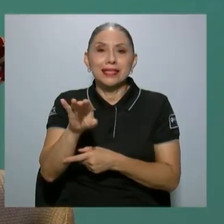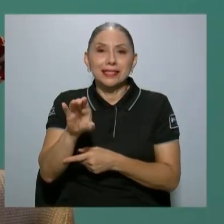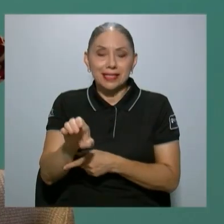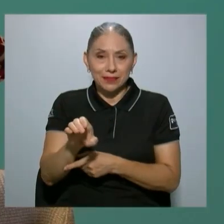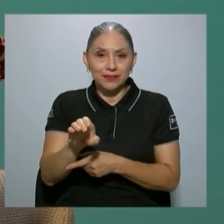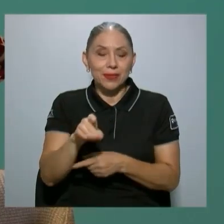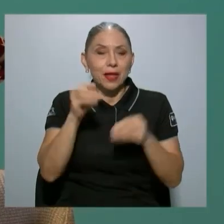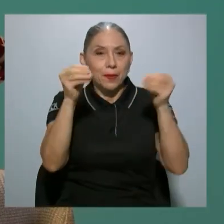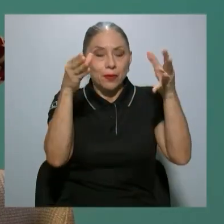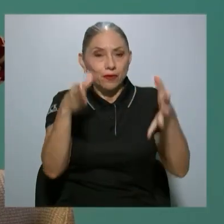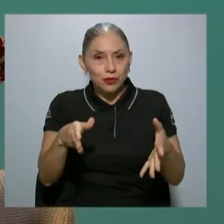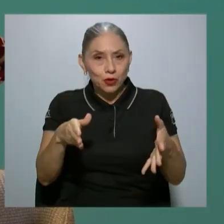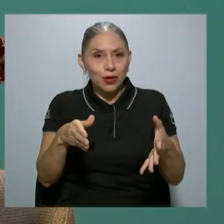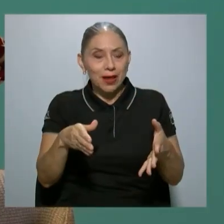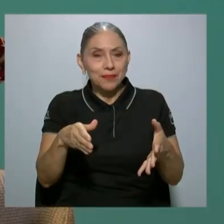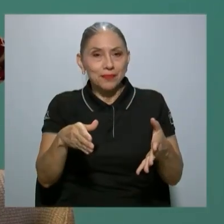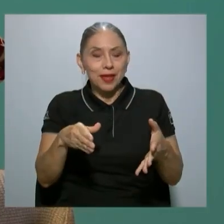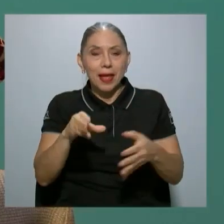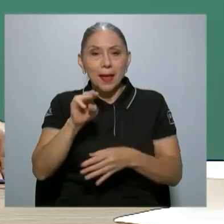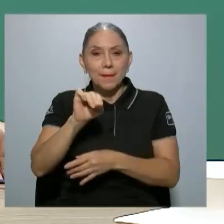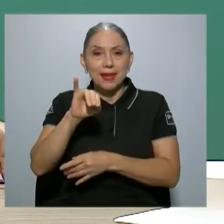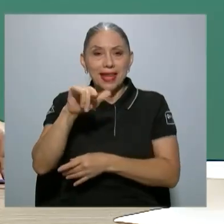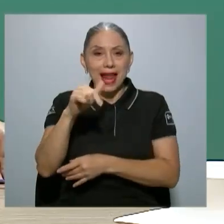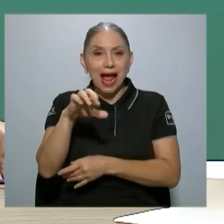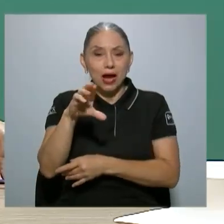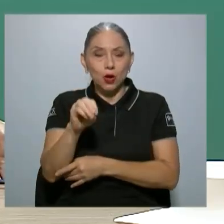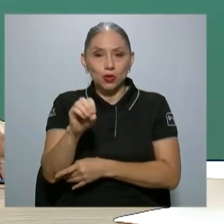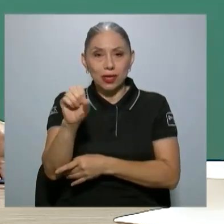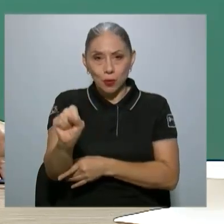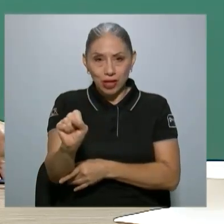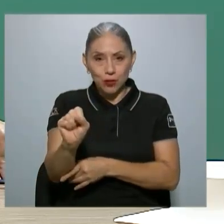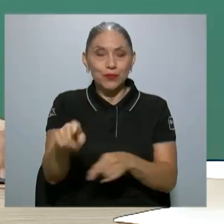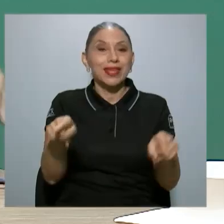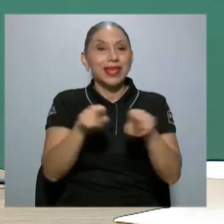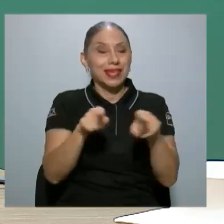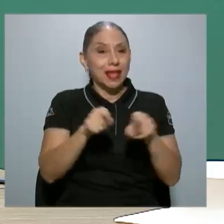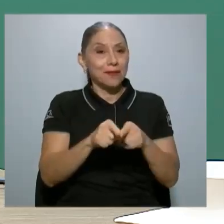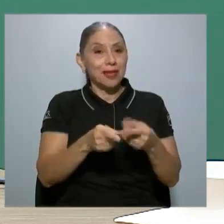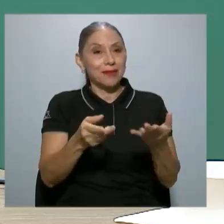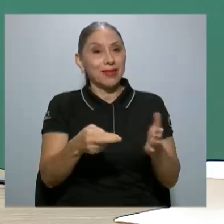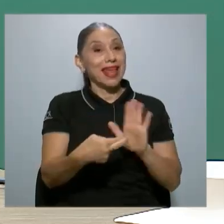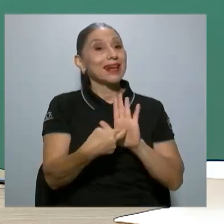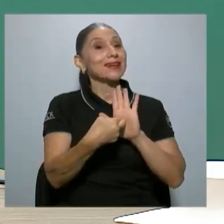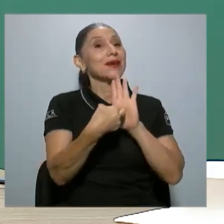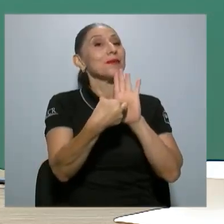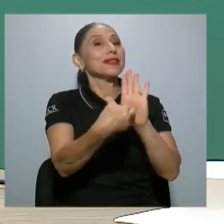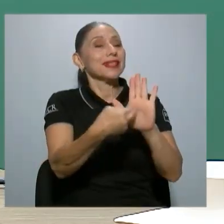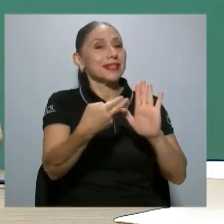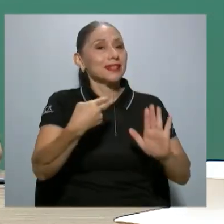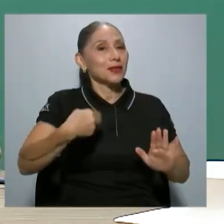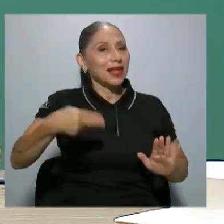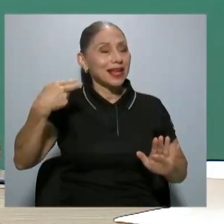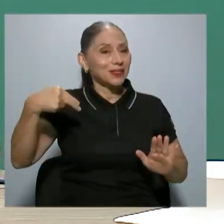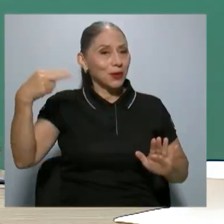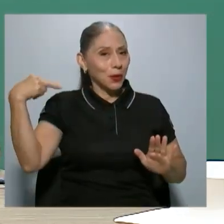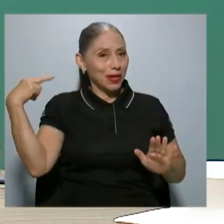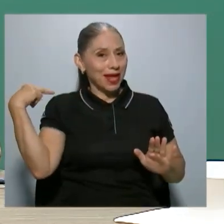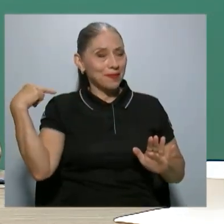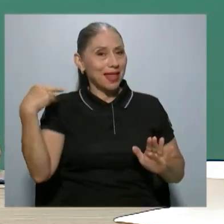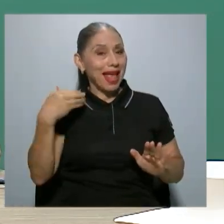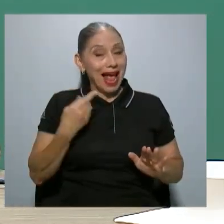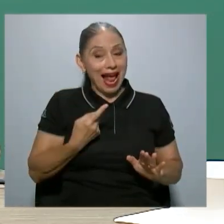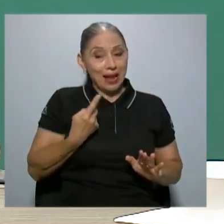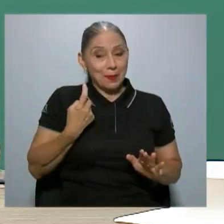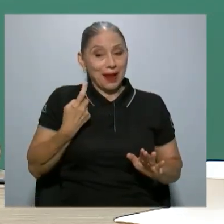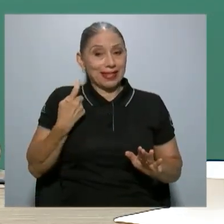profesora Milagros Saborío, y tenemos en representación de la historia al más